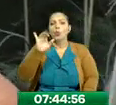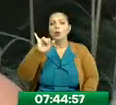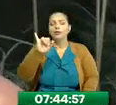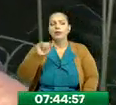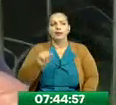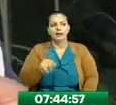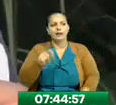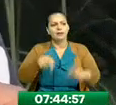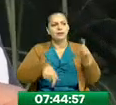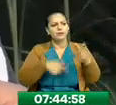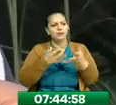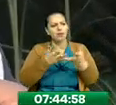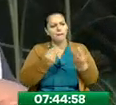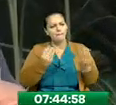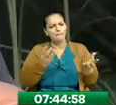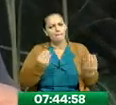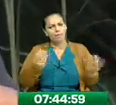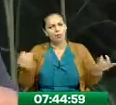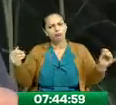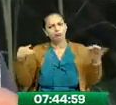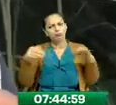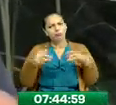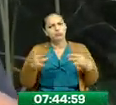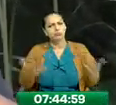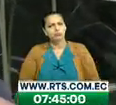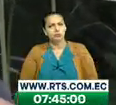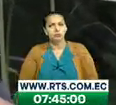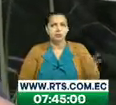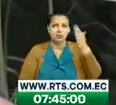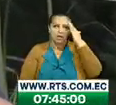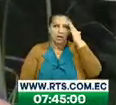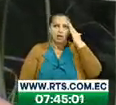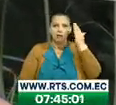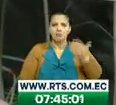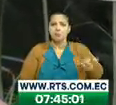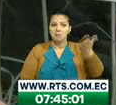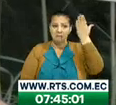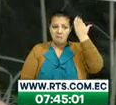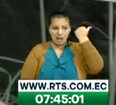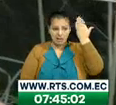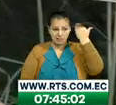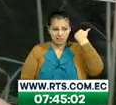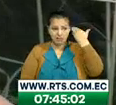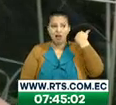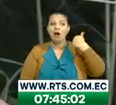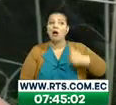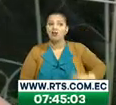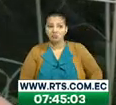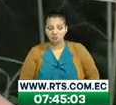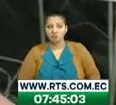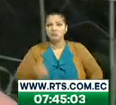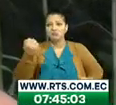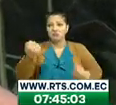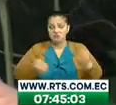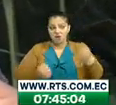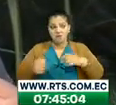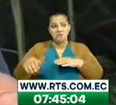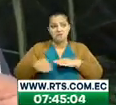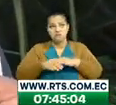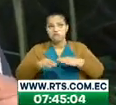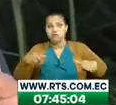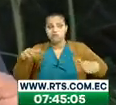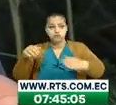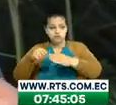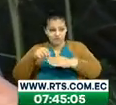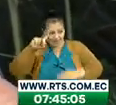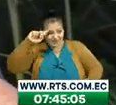aquí. Esto ya viene, esto era ya previsto que iba a pasar esto. Porque hace tiempo atrás también hubo otro accidente acá arriba, no sé si se acuerdan, del muchacho